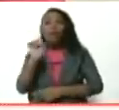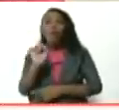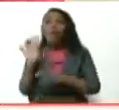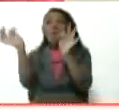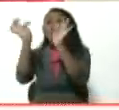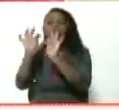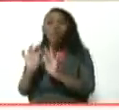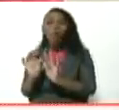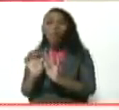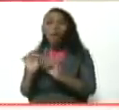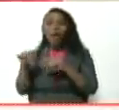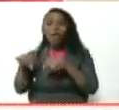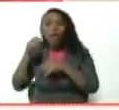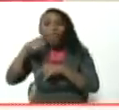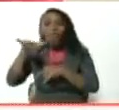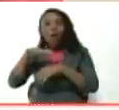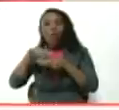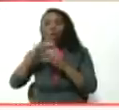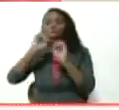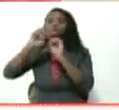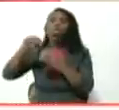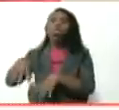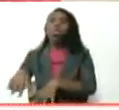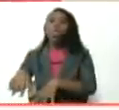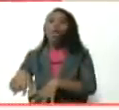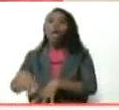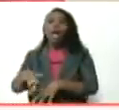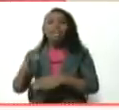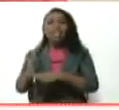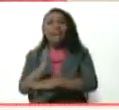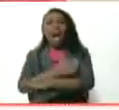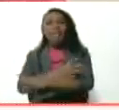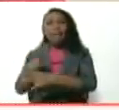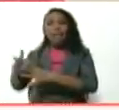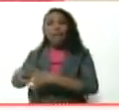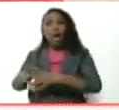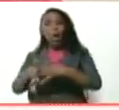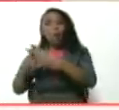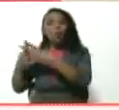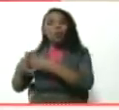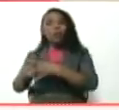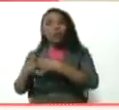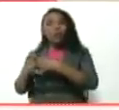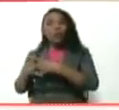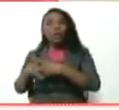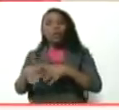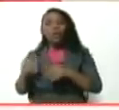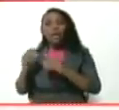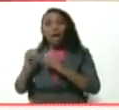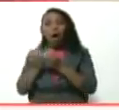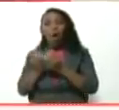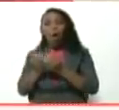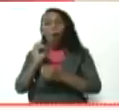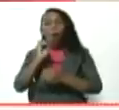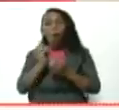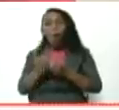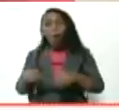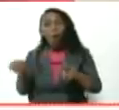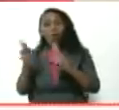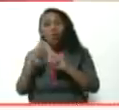ni manera que este pueblo se rinda. Ni ante Estados Unidos, ni ante la Unión Europea, ni ante el